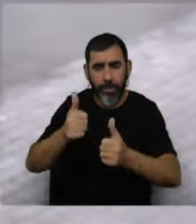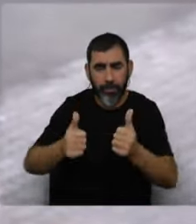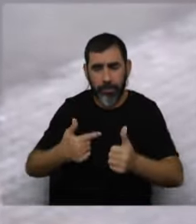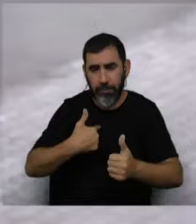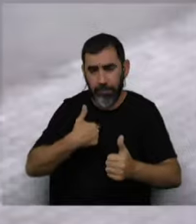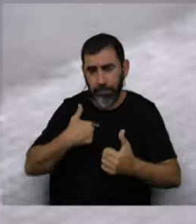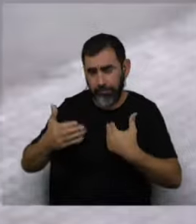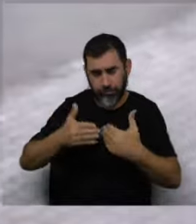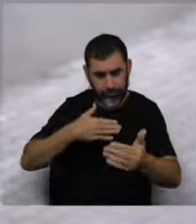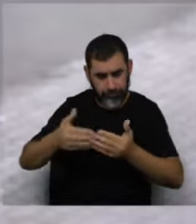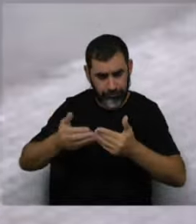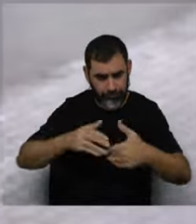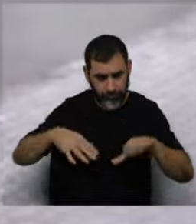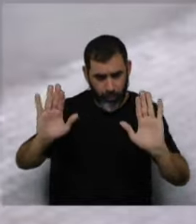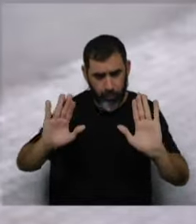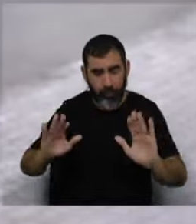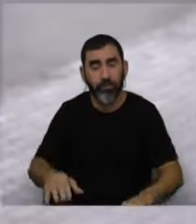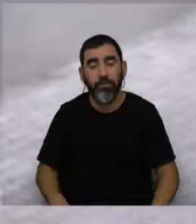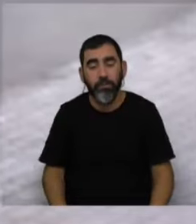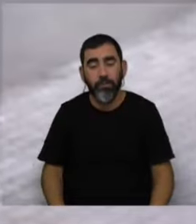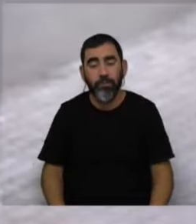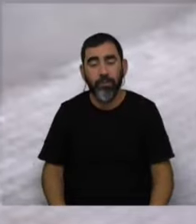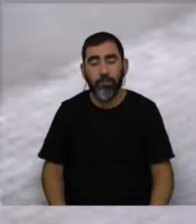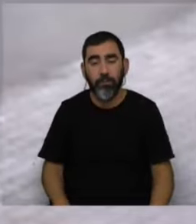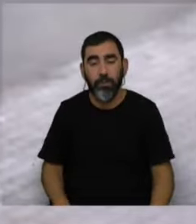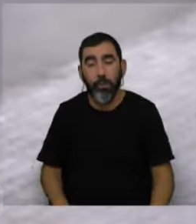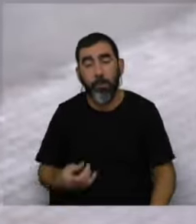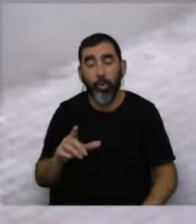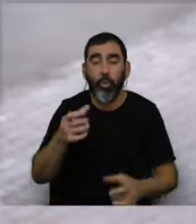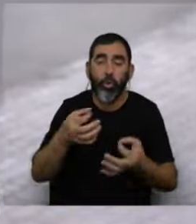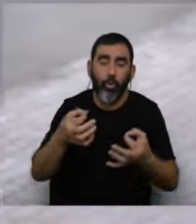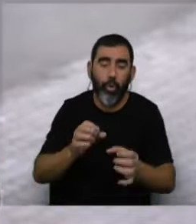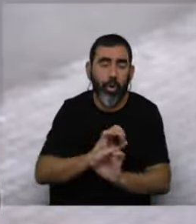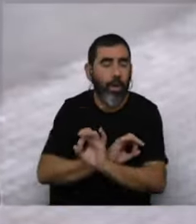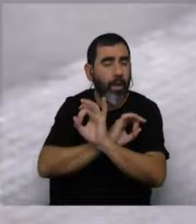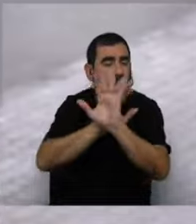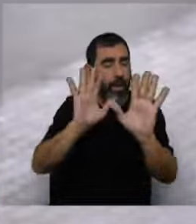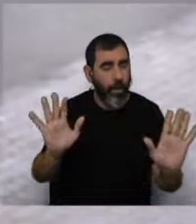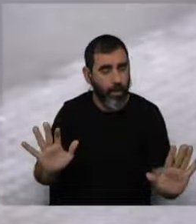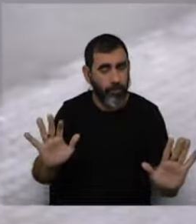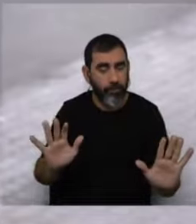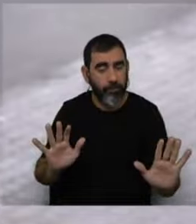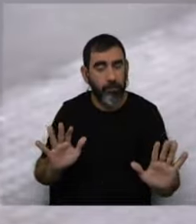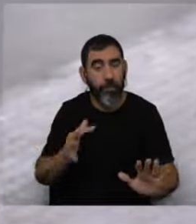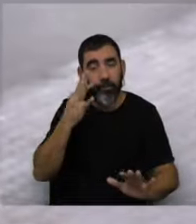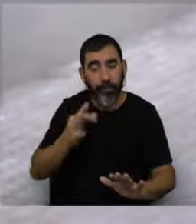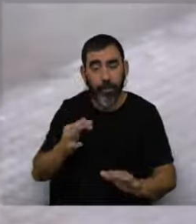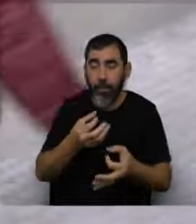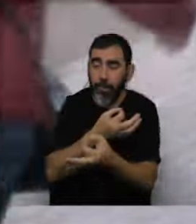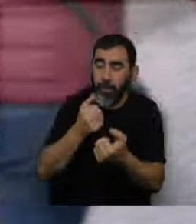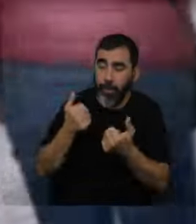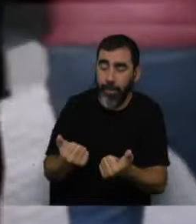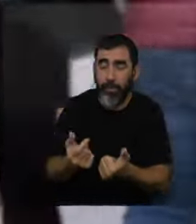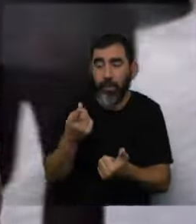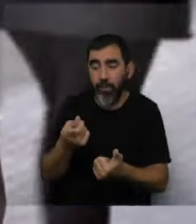no no intervengo no me ocupan en la medida de que todo sea bueno transparente y que y que de algún modo nos haga bien